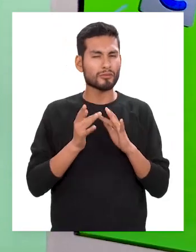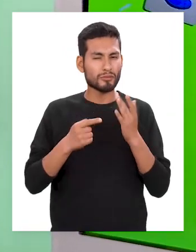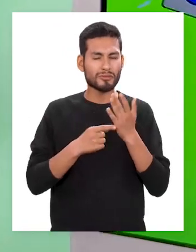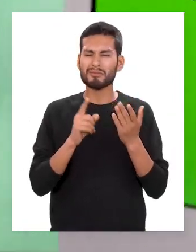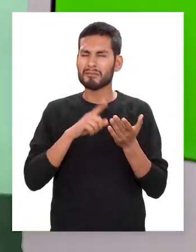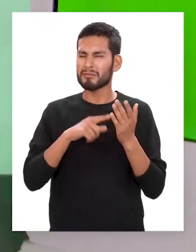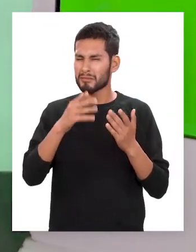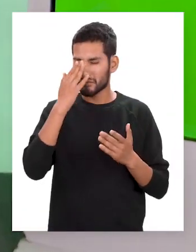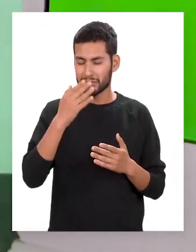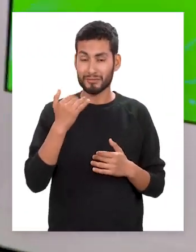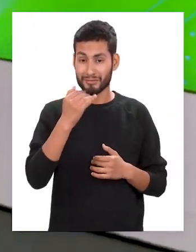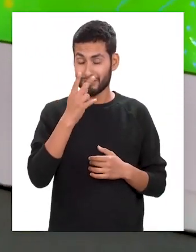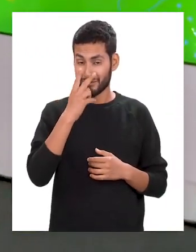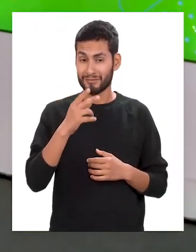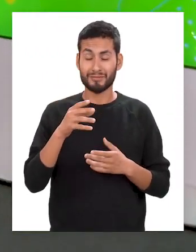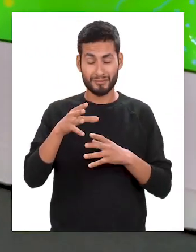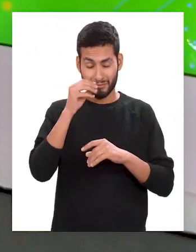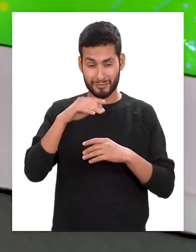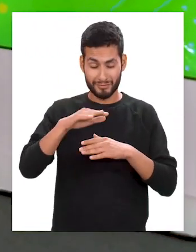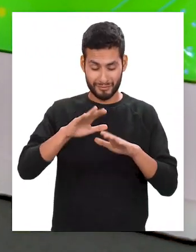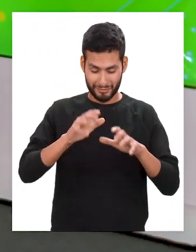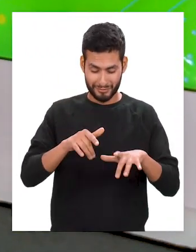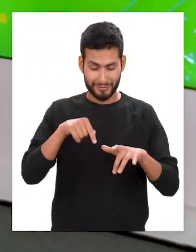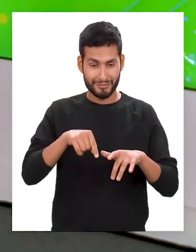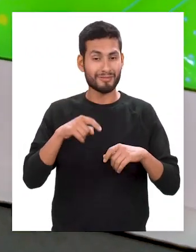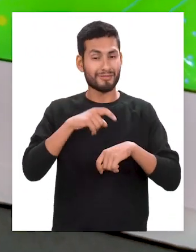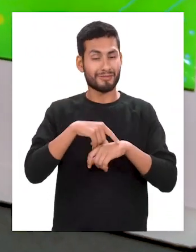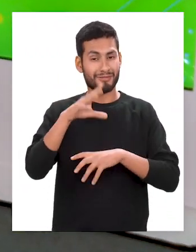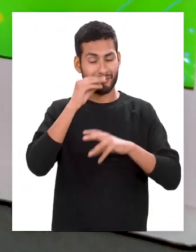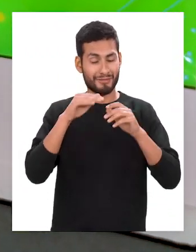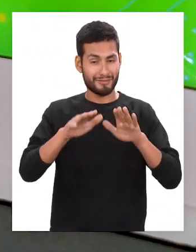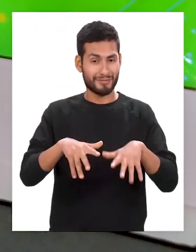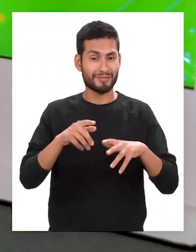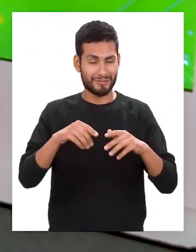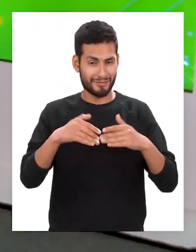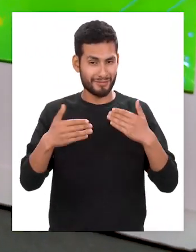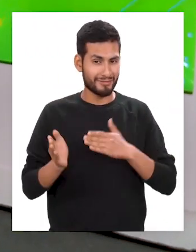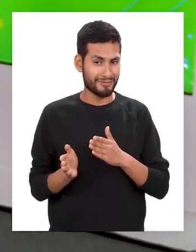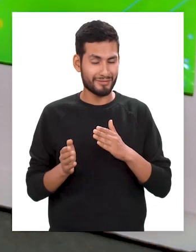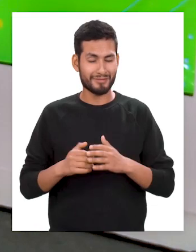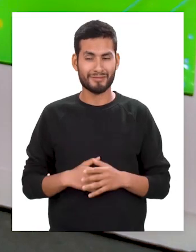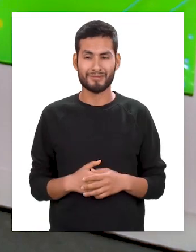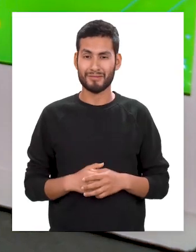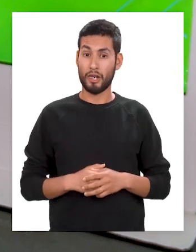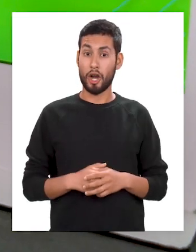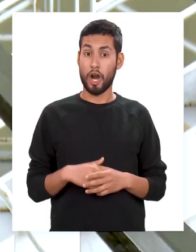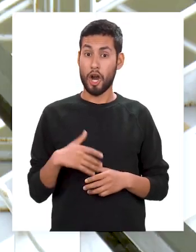refiero? Entonces vamos a descubrirlo en la caja mágica de tiempo para aprender.